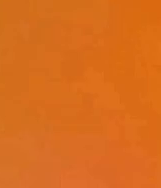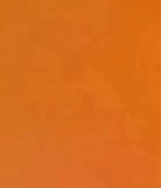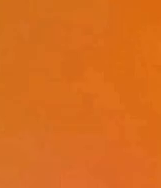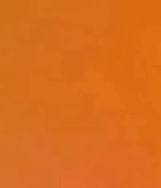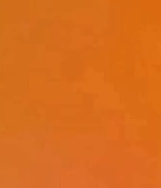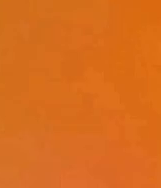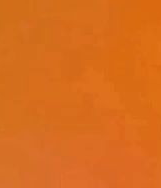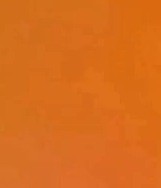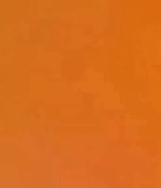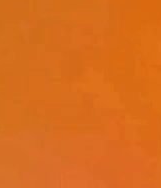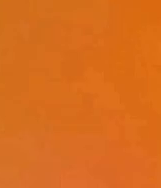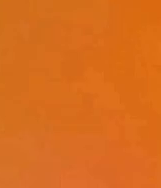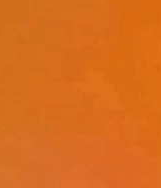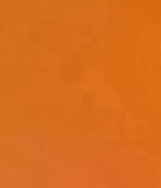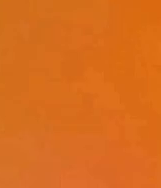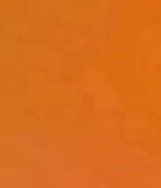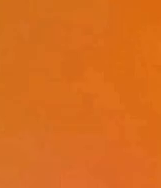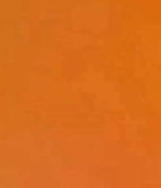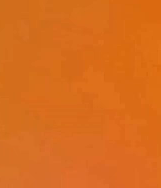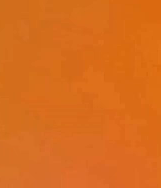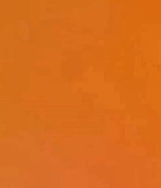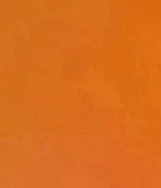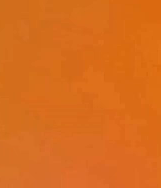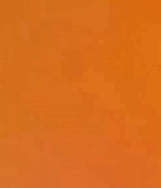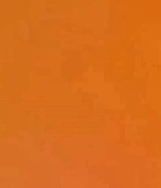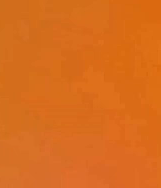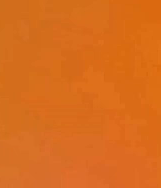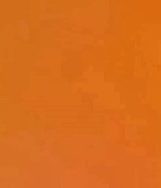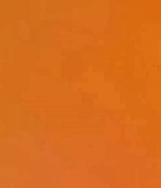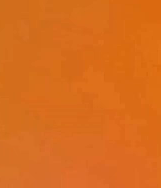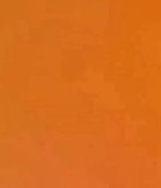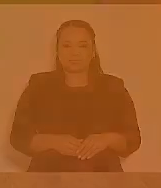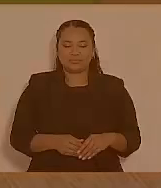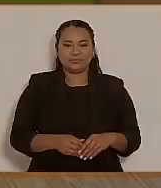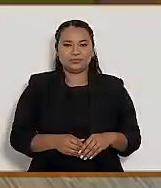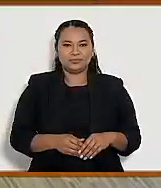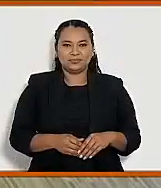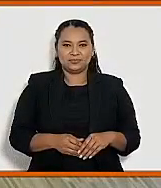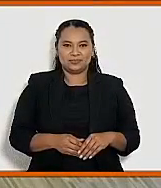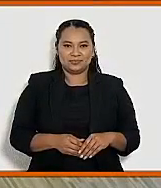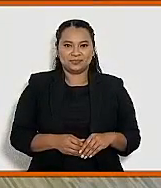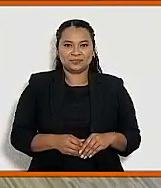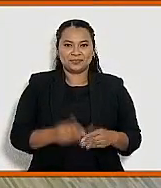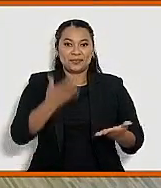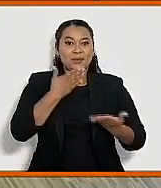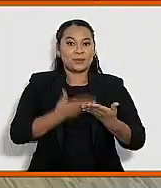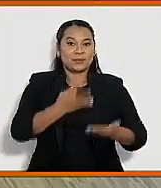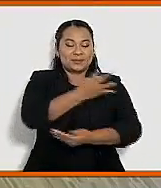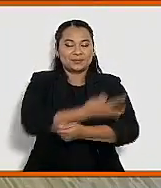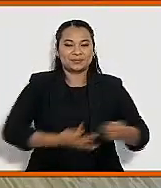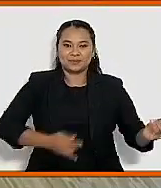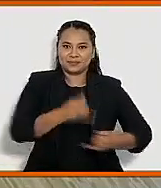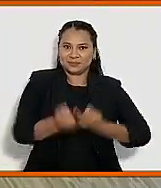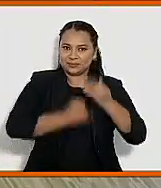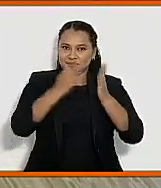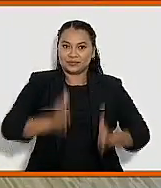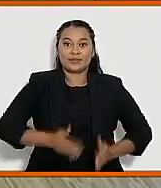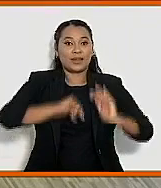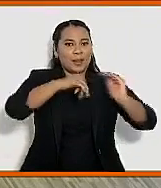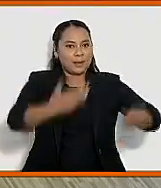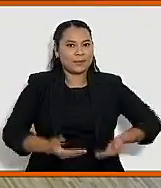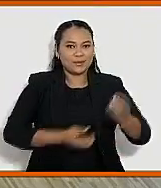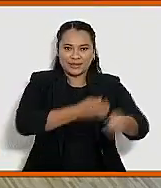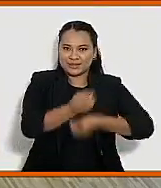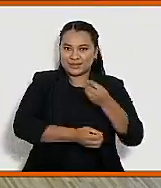Bienvenidos al sorteo Loto. ¡Loto! ¡Te cambia la vida! Muy buenas tardes, queridos jugadores. Bienvenidos